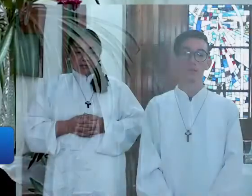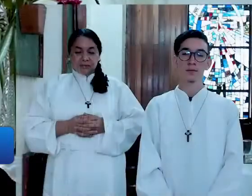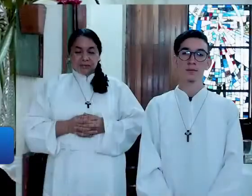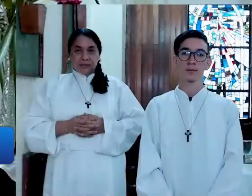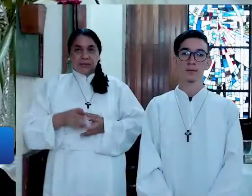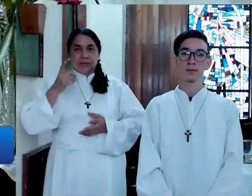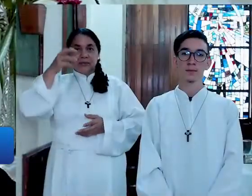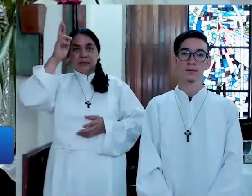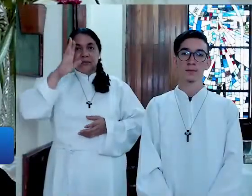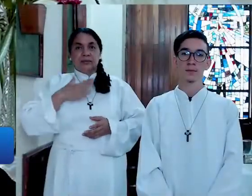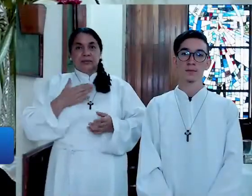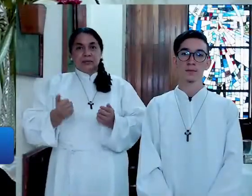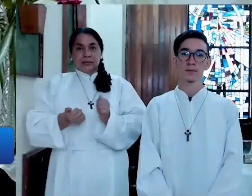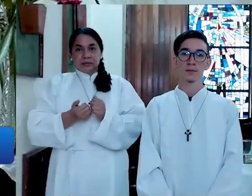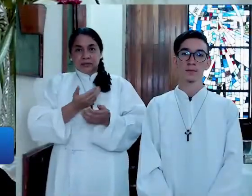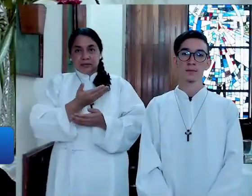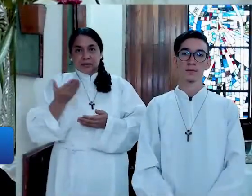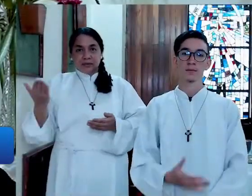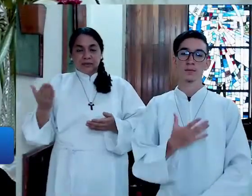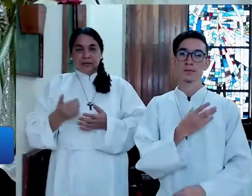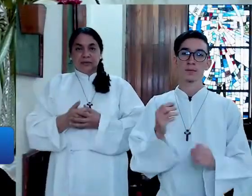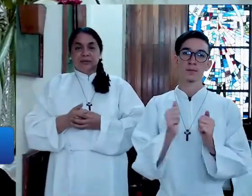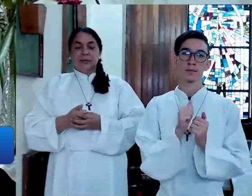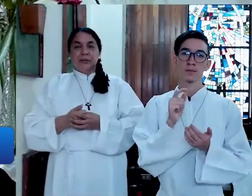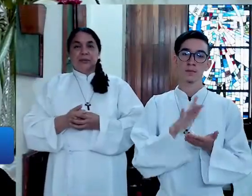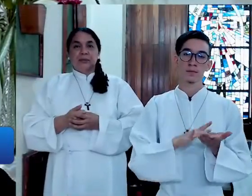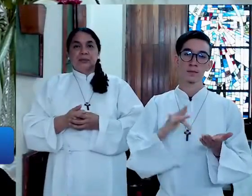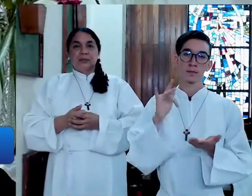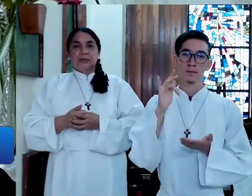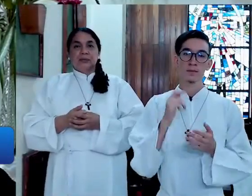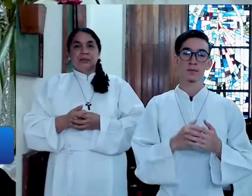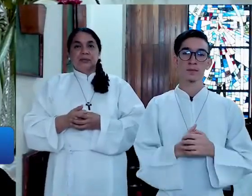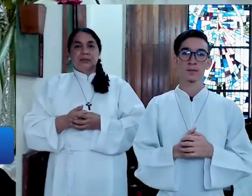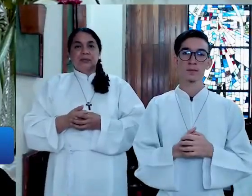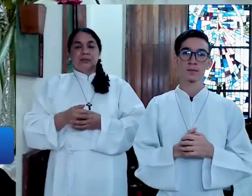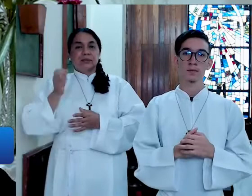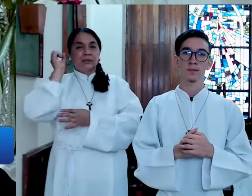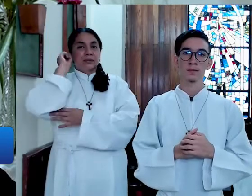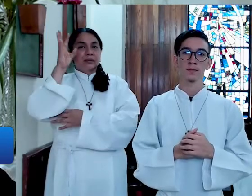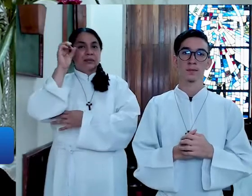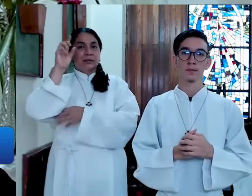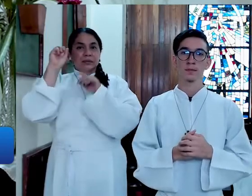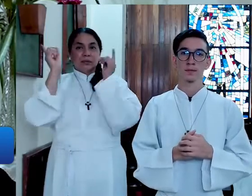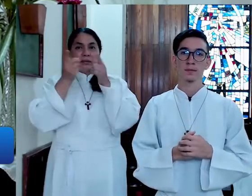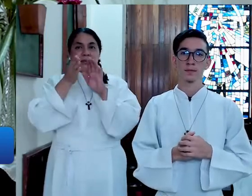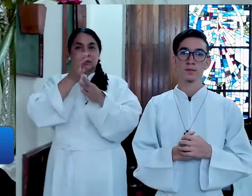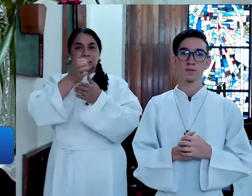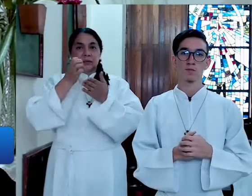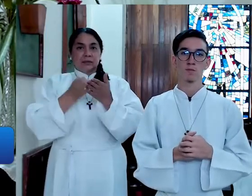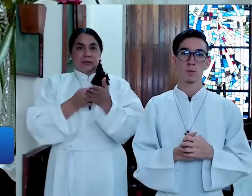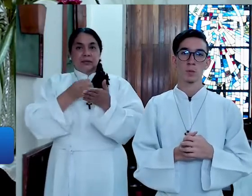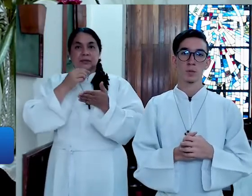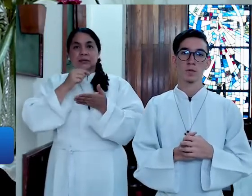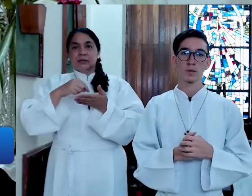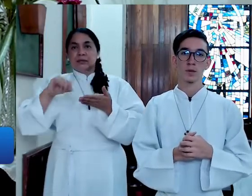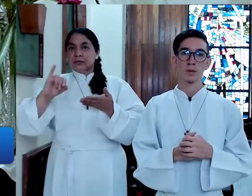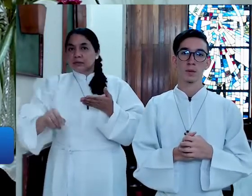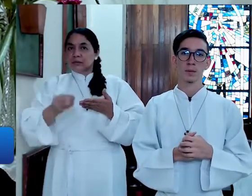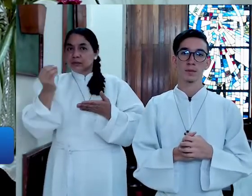El Señor esté con ustedes. Y con su espíritu. Proclamación del Santo Evangelio según San